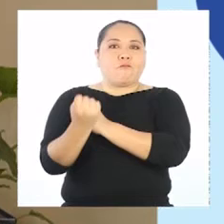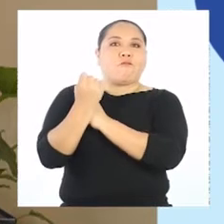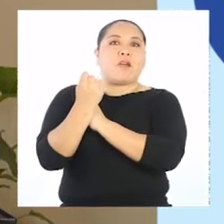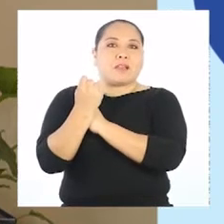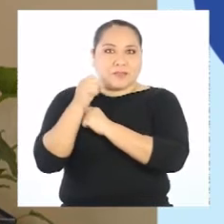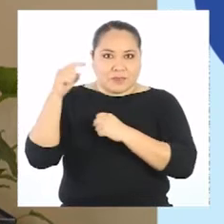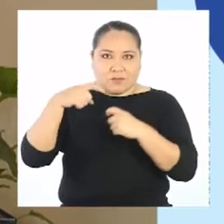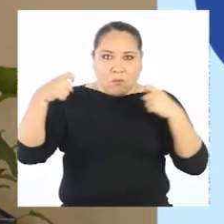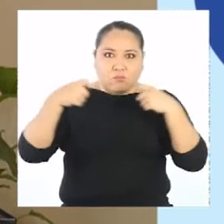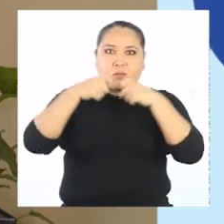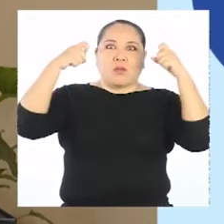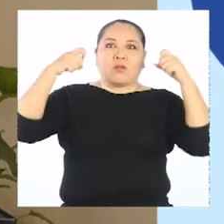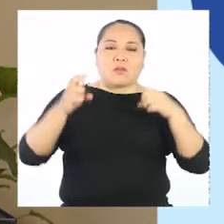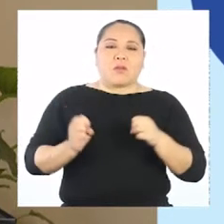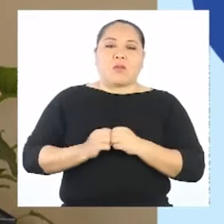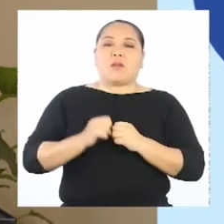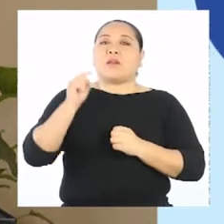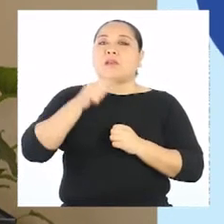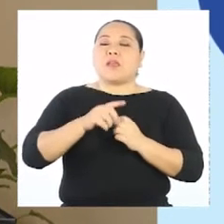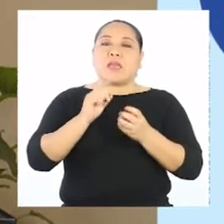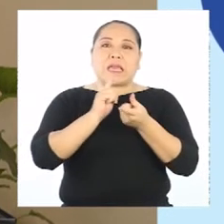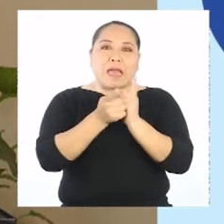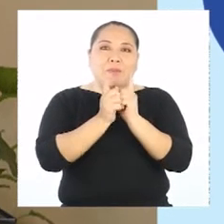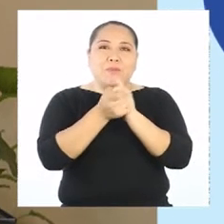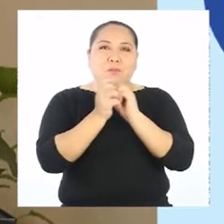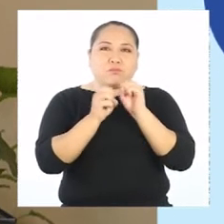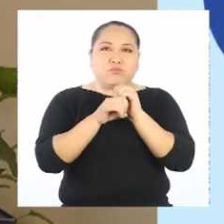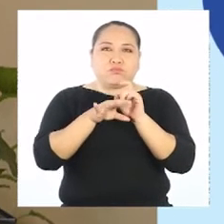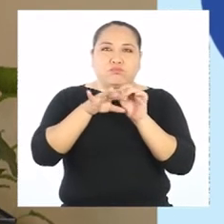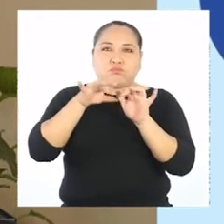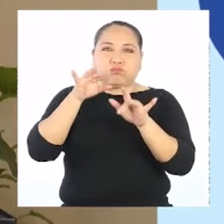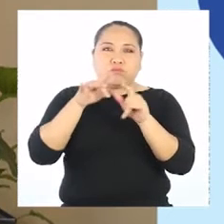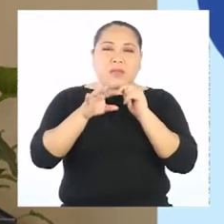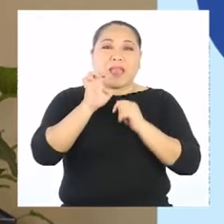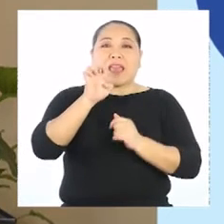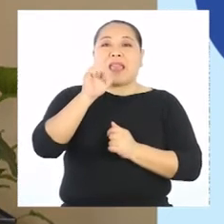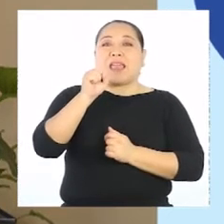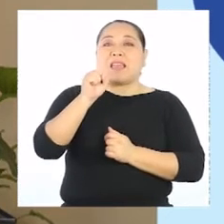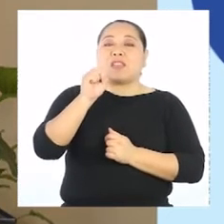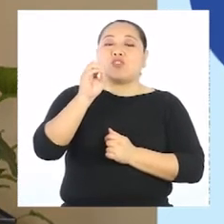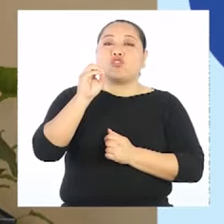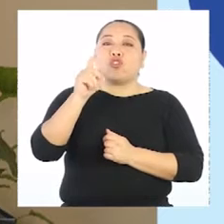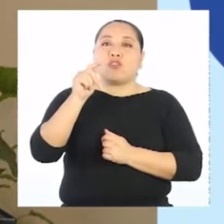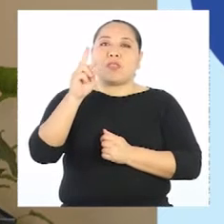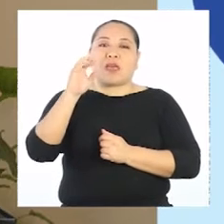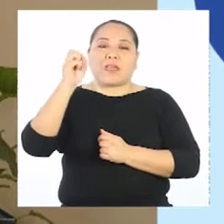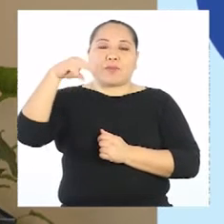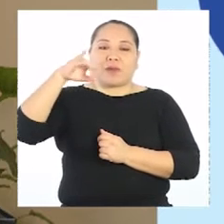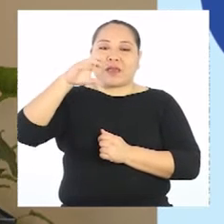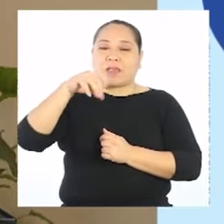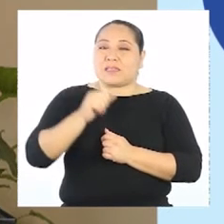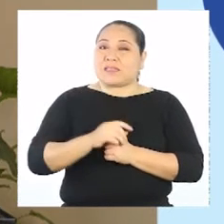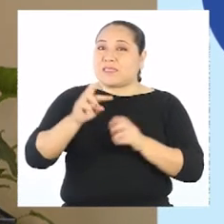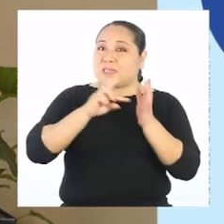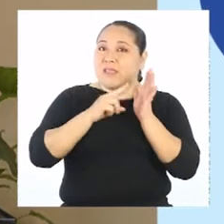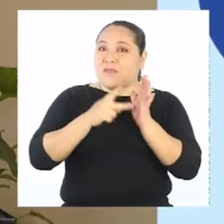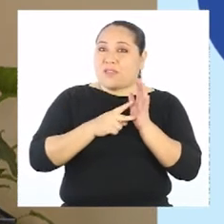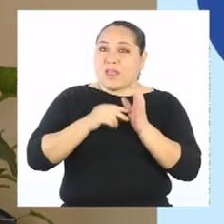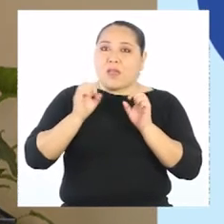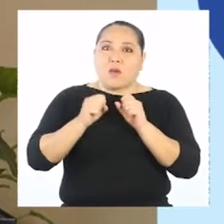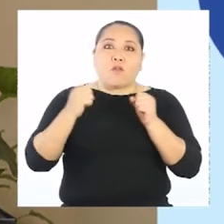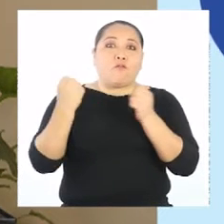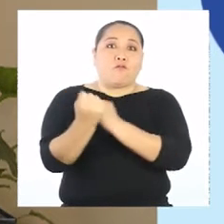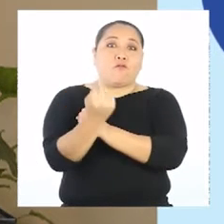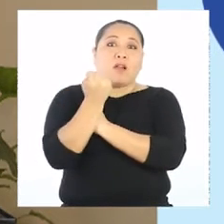proporcionan la energía para la reacción y sufren reacciones exotérmicas, es decir, la liberación